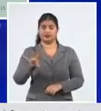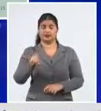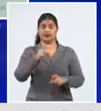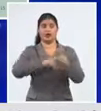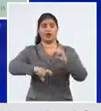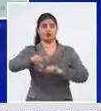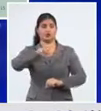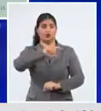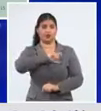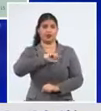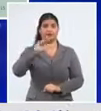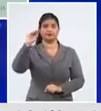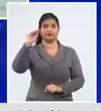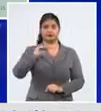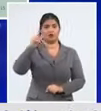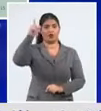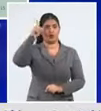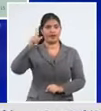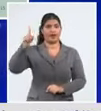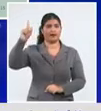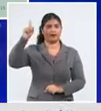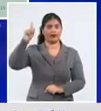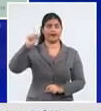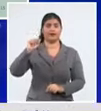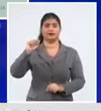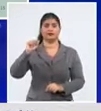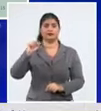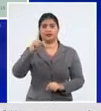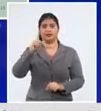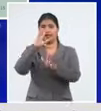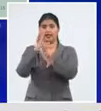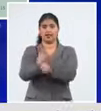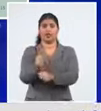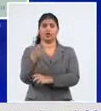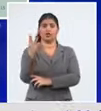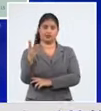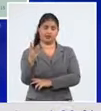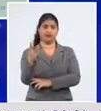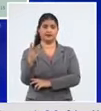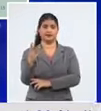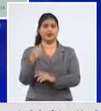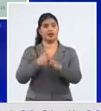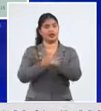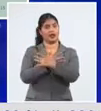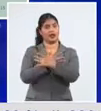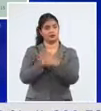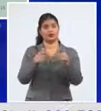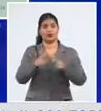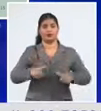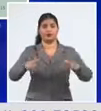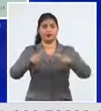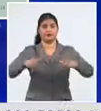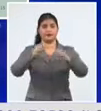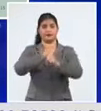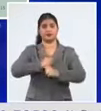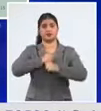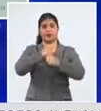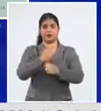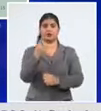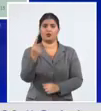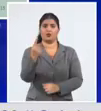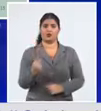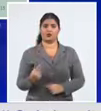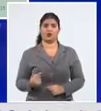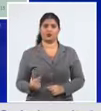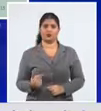Boyarriba 6, igual que Medialuna, Niquero 3 y Campechuela, Bartolomé Mazó y Pilón, un caso en cada uno.